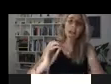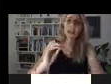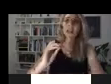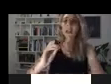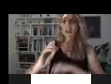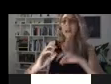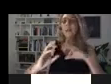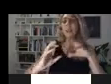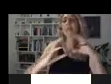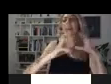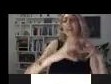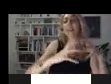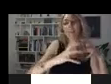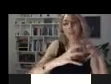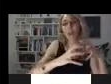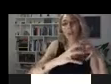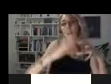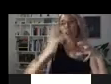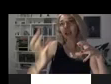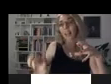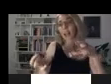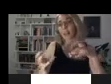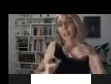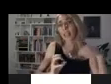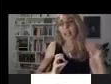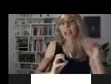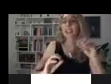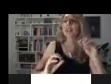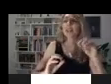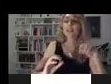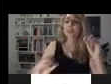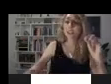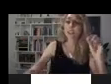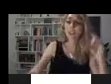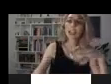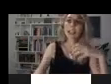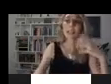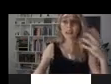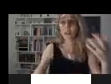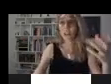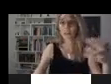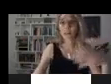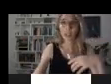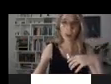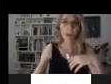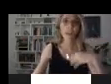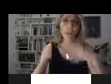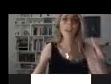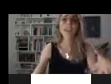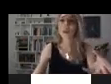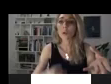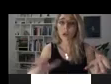acá la participación en la feria tiene más un tinte de valor